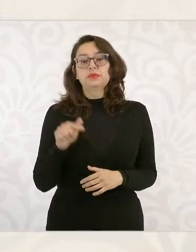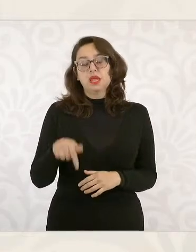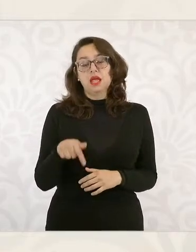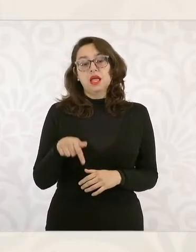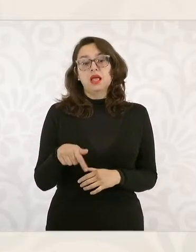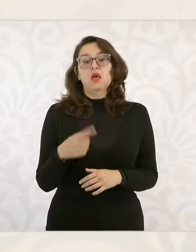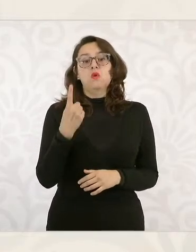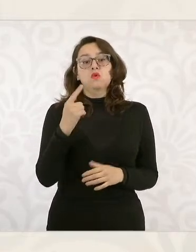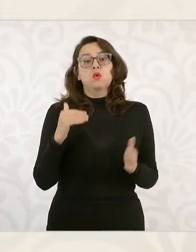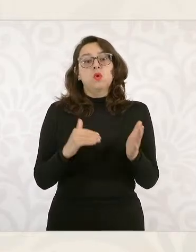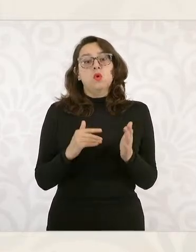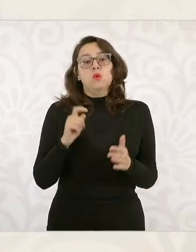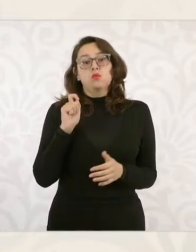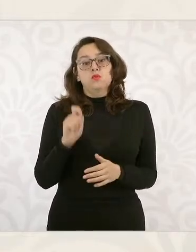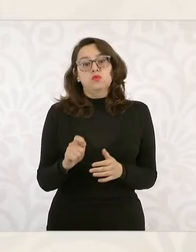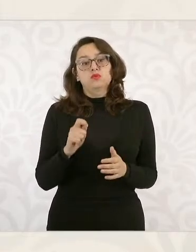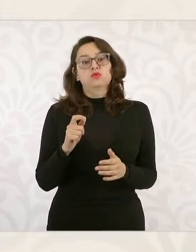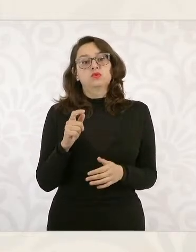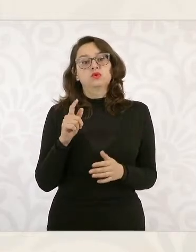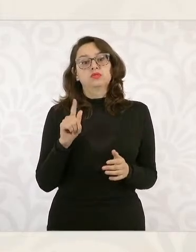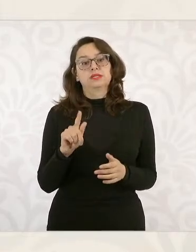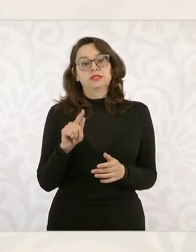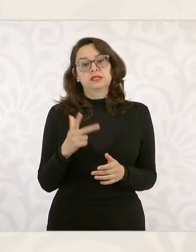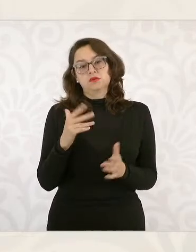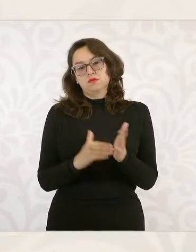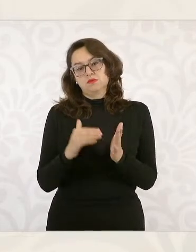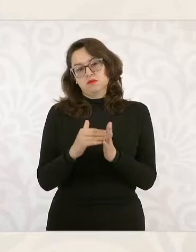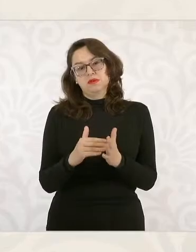1.78 millones de cirugías, es decir,